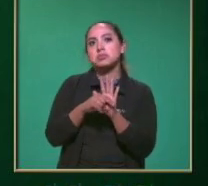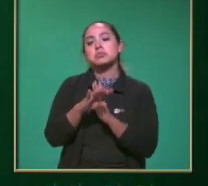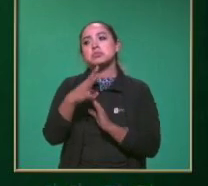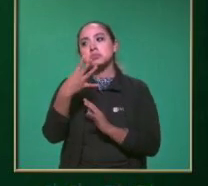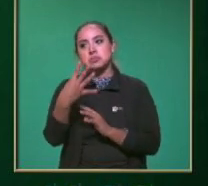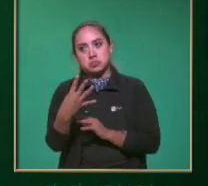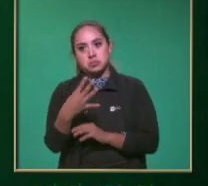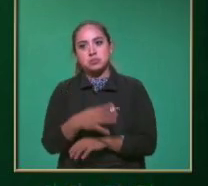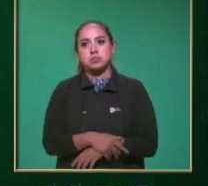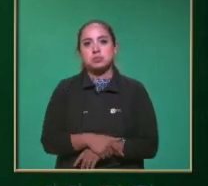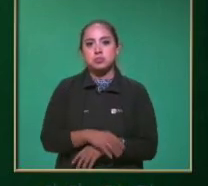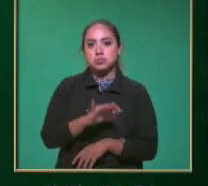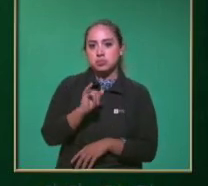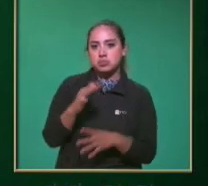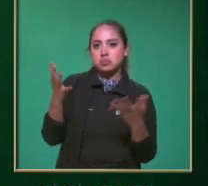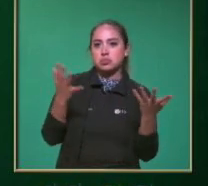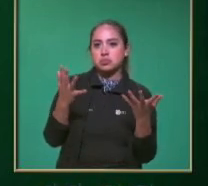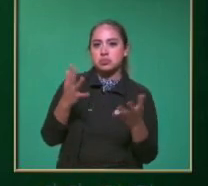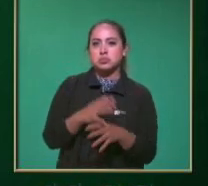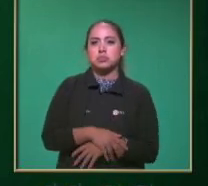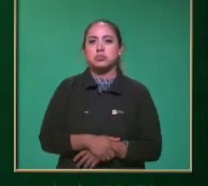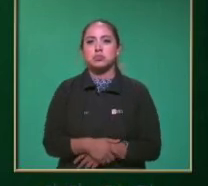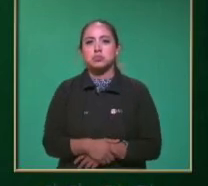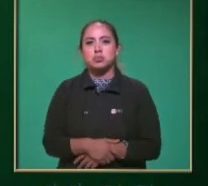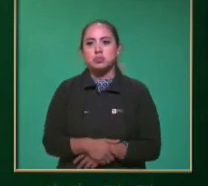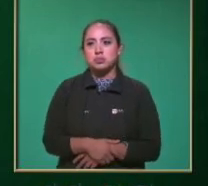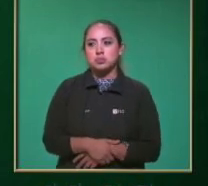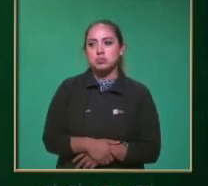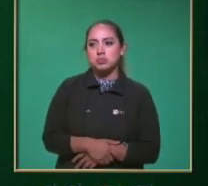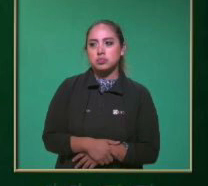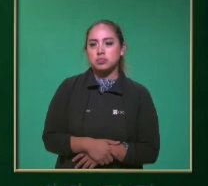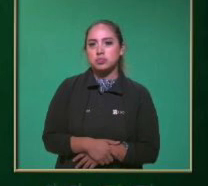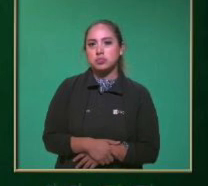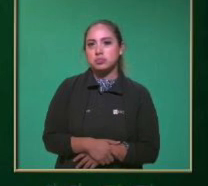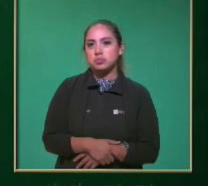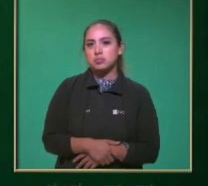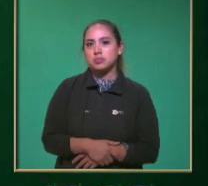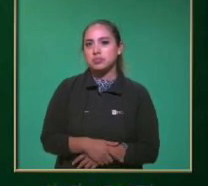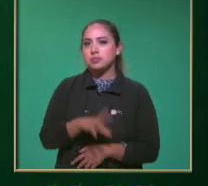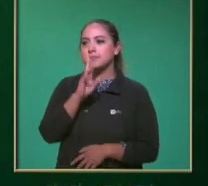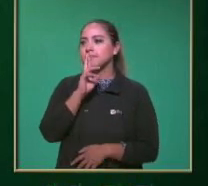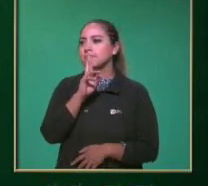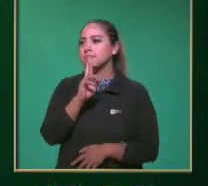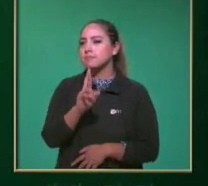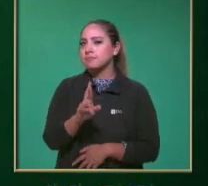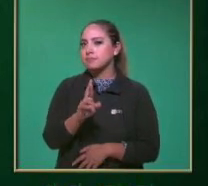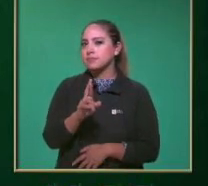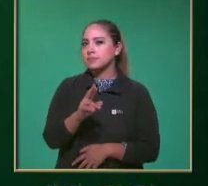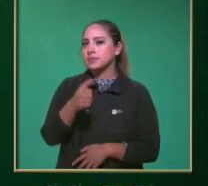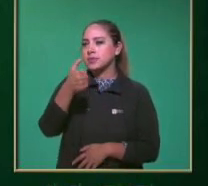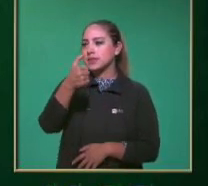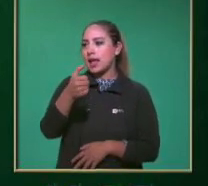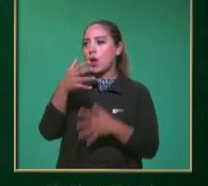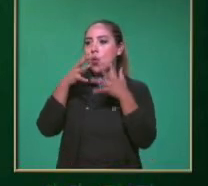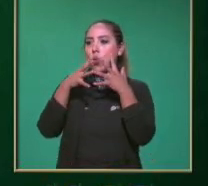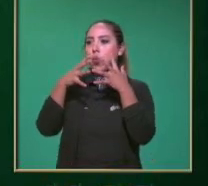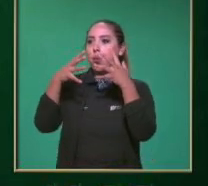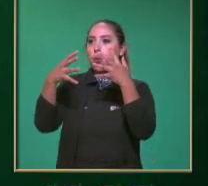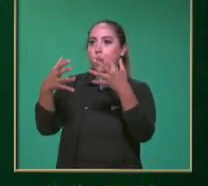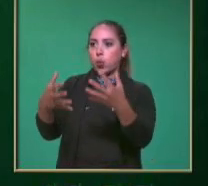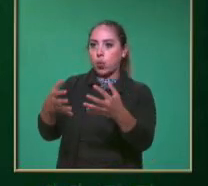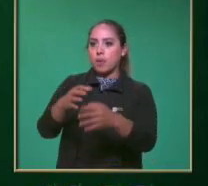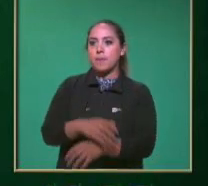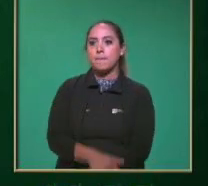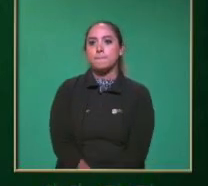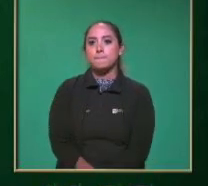4 globos que son los que quería comprar Ana, ¿verdad? La respuesta correcta son 6 globos. 6